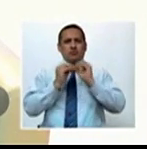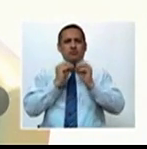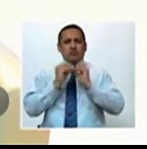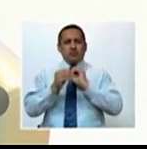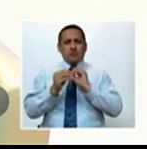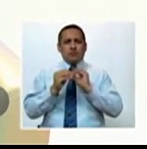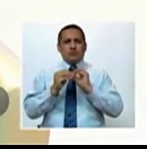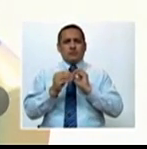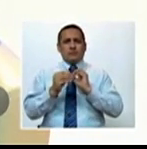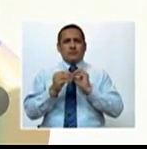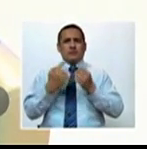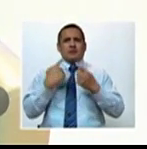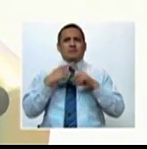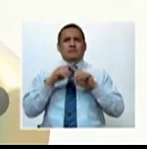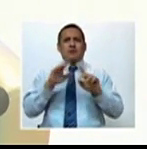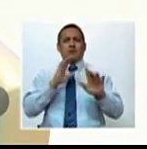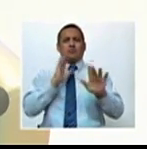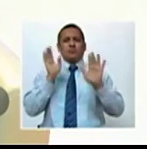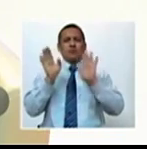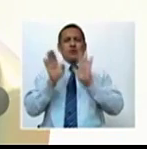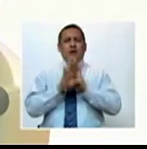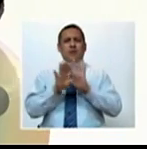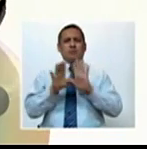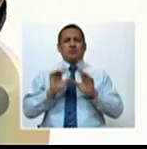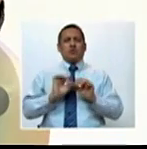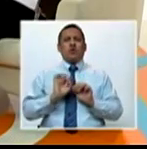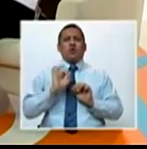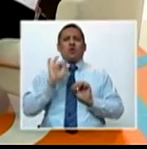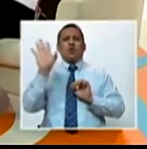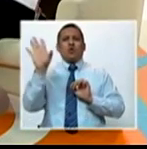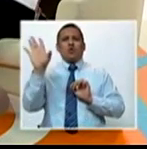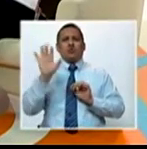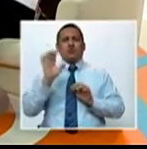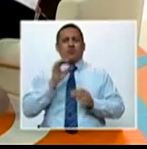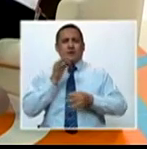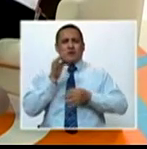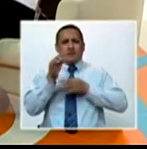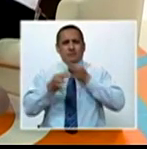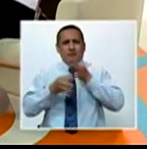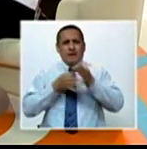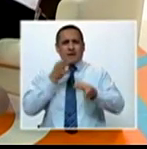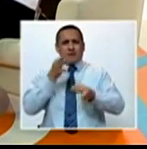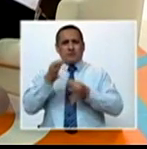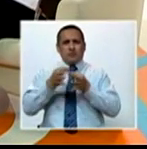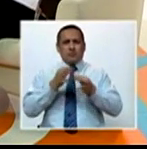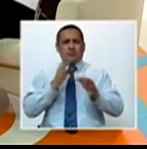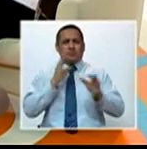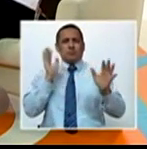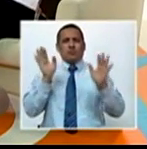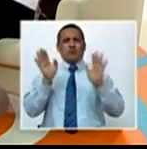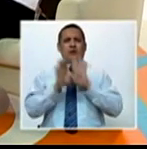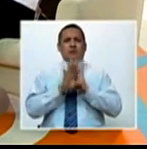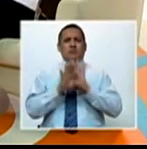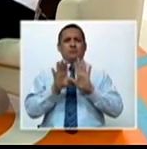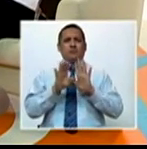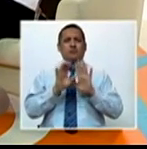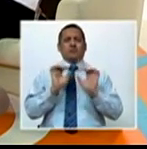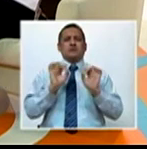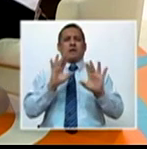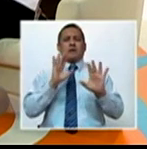tratamiento. Pero sin embargo, el otro plano, donde por